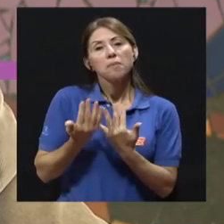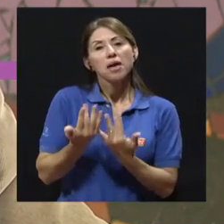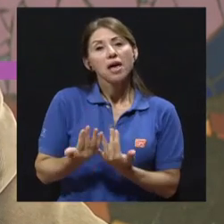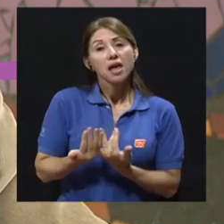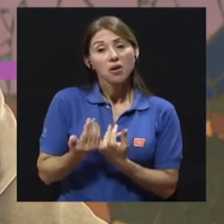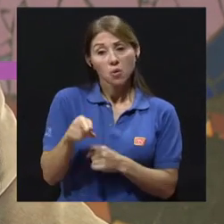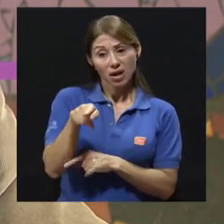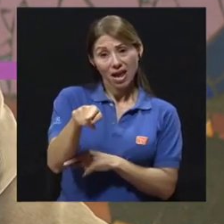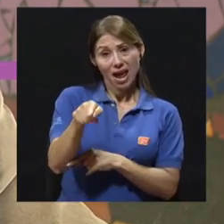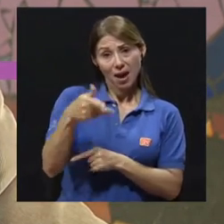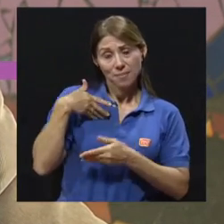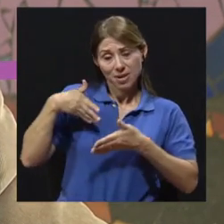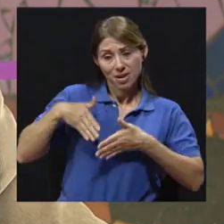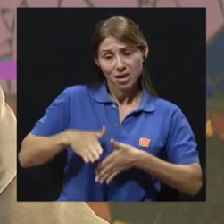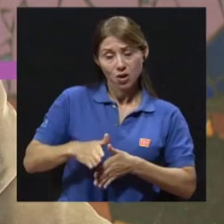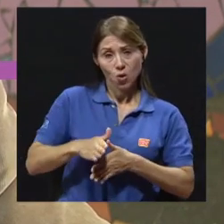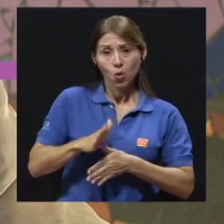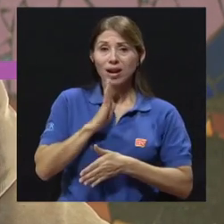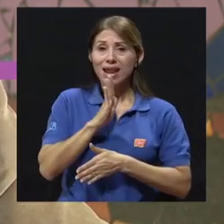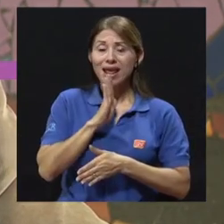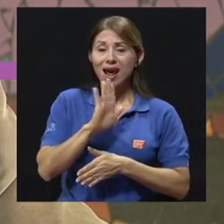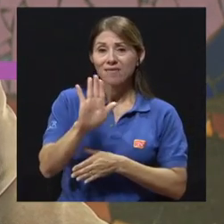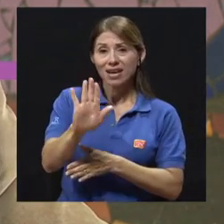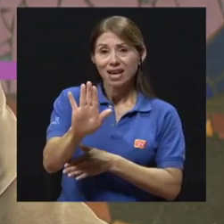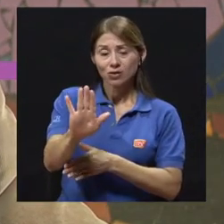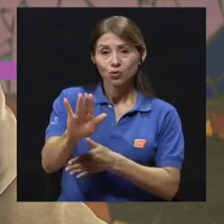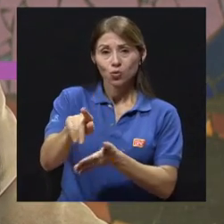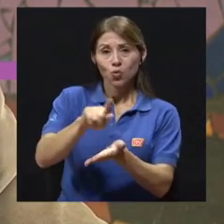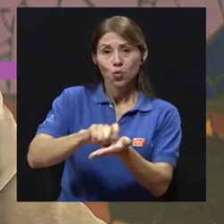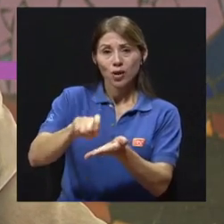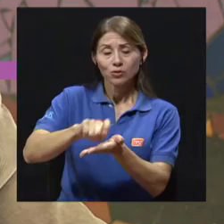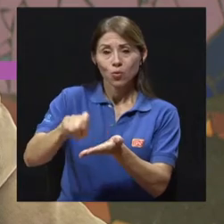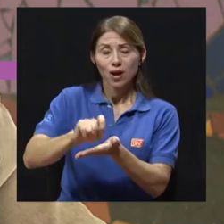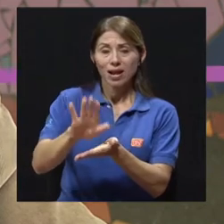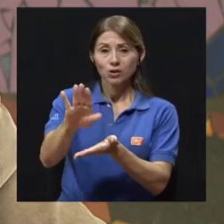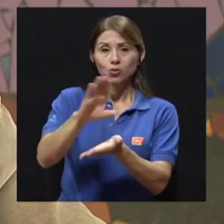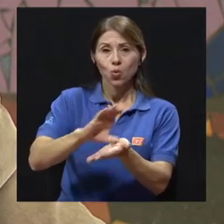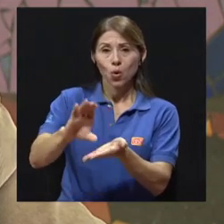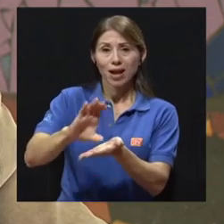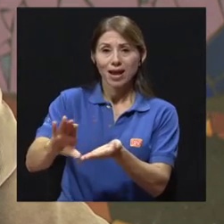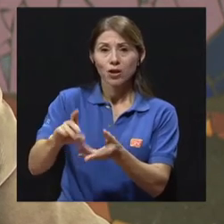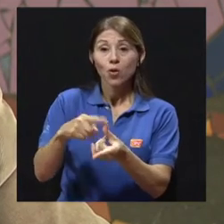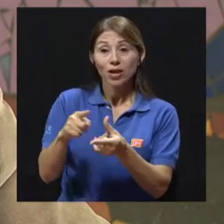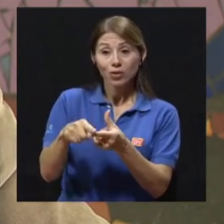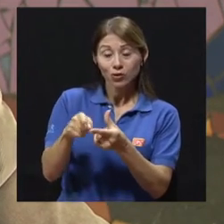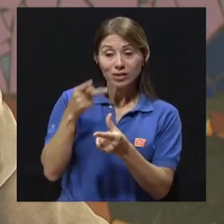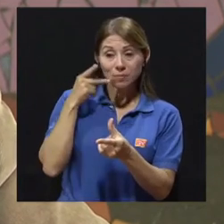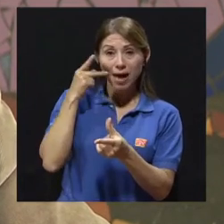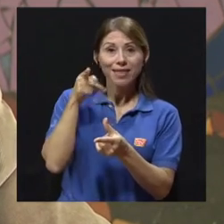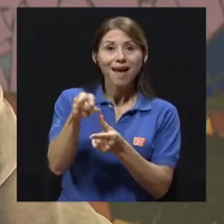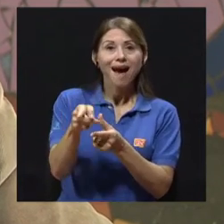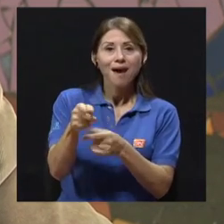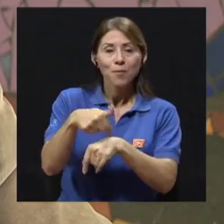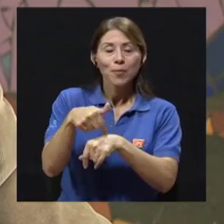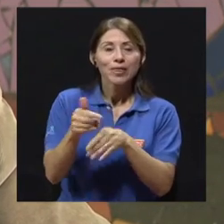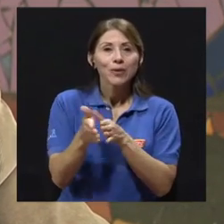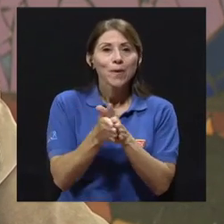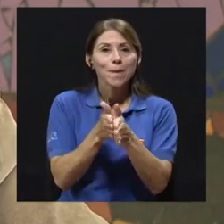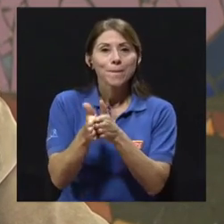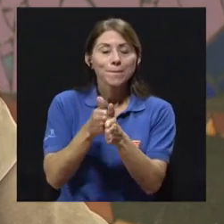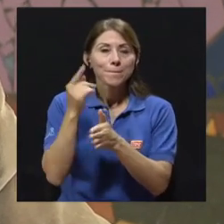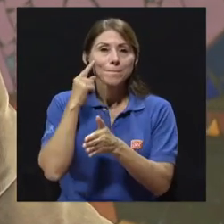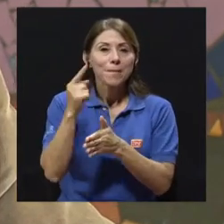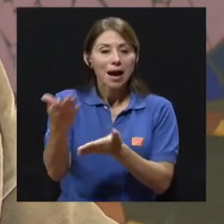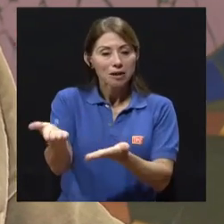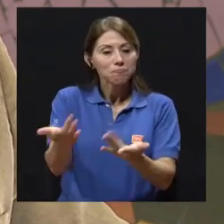algún muchacho o muchacha que está consumiendo para que los padres puedan en ese momento abordar a sus hijos, o más bien no,